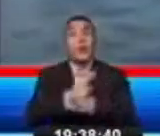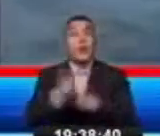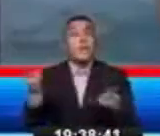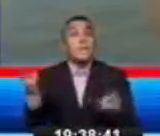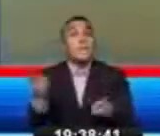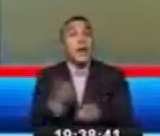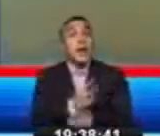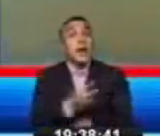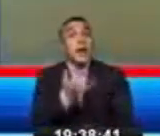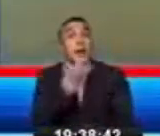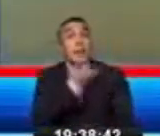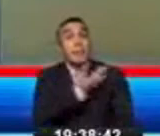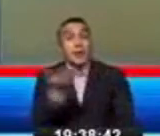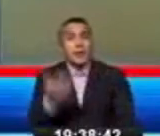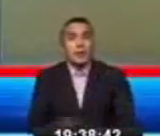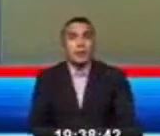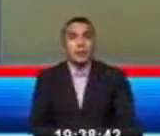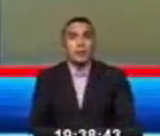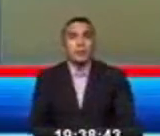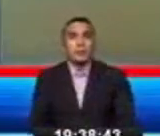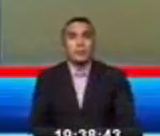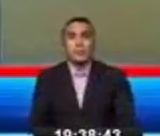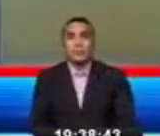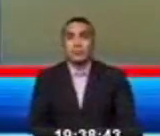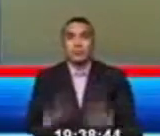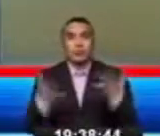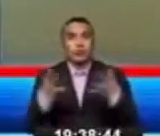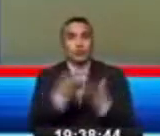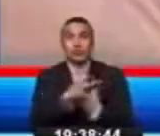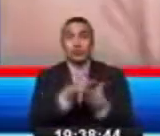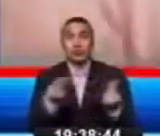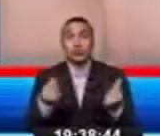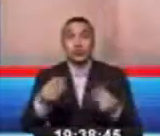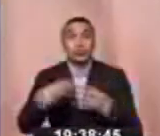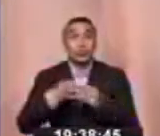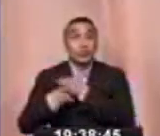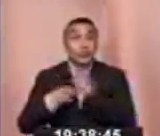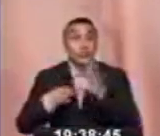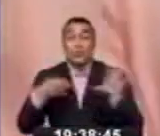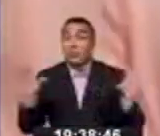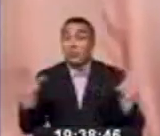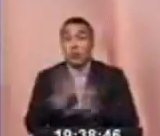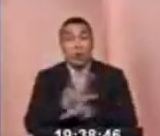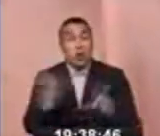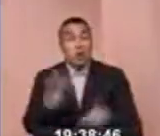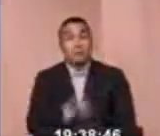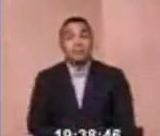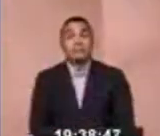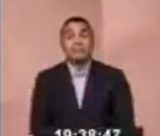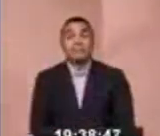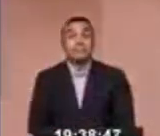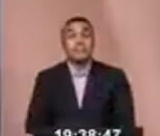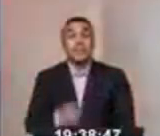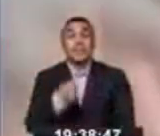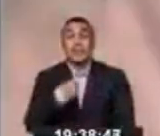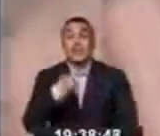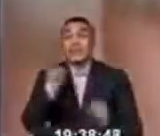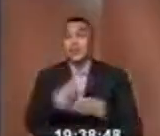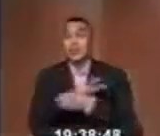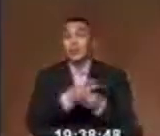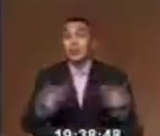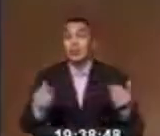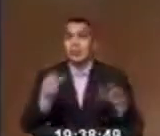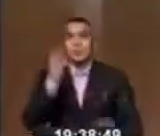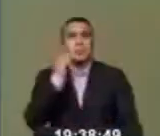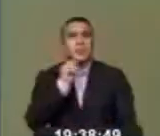estas prácticas. No tiene ningún efecto ni preventivo ni curativo contra el coronavirus. Sobre los testimonios de quienes aseguran haberse curado con agua de mar,